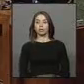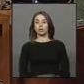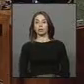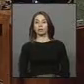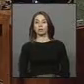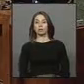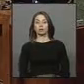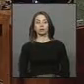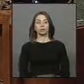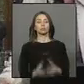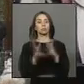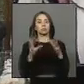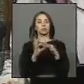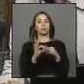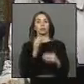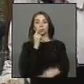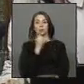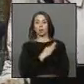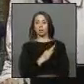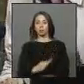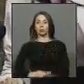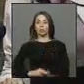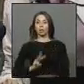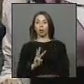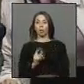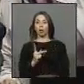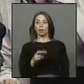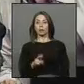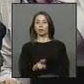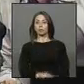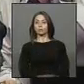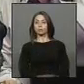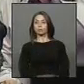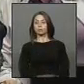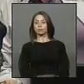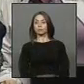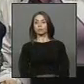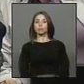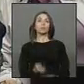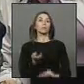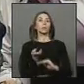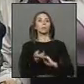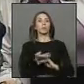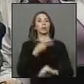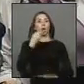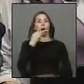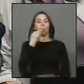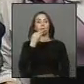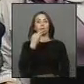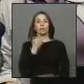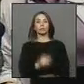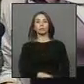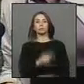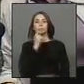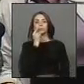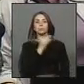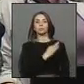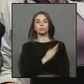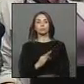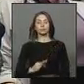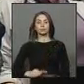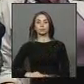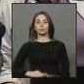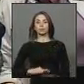Muchas gracias, diputado Don Matías Walker. Ha pedido la palabra el diputado